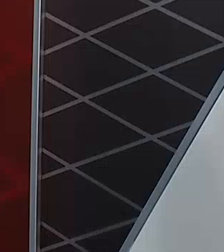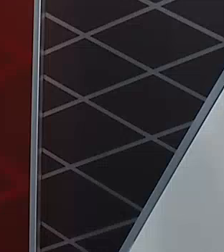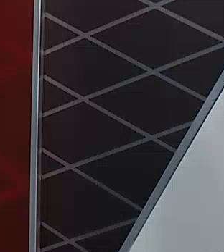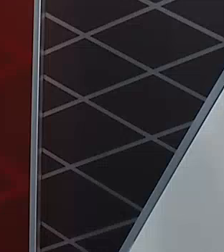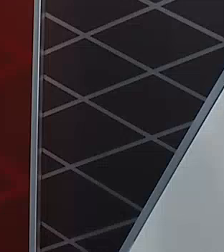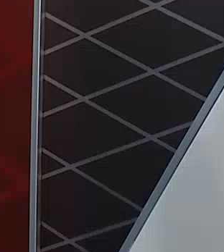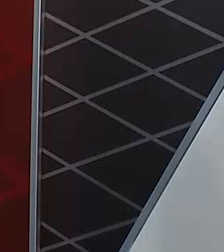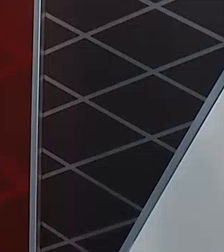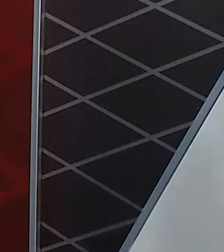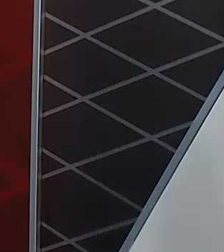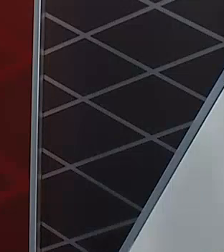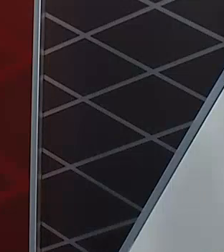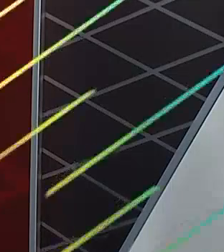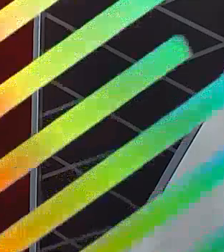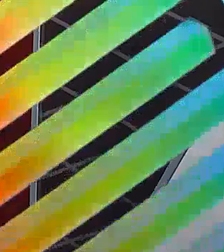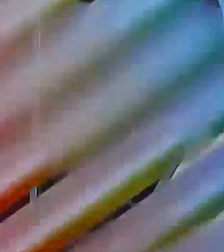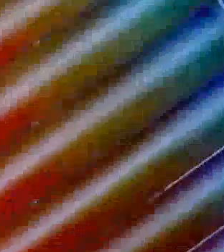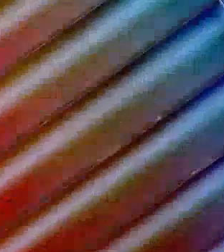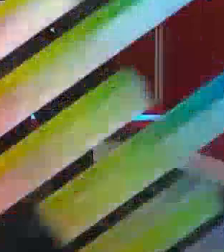Paridad de género.